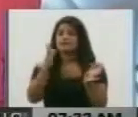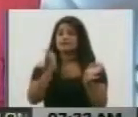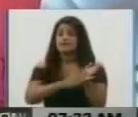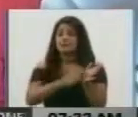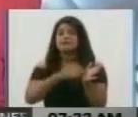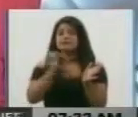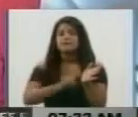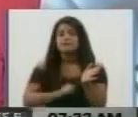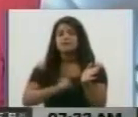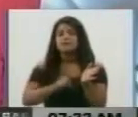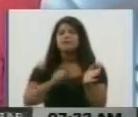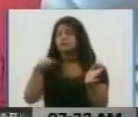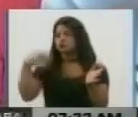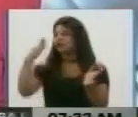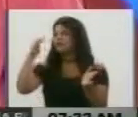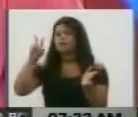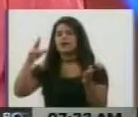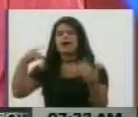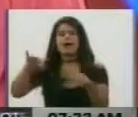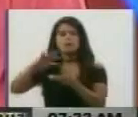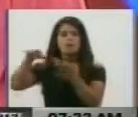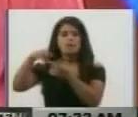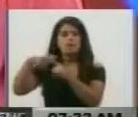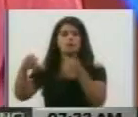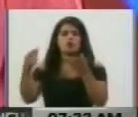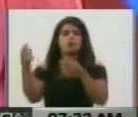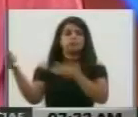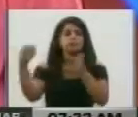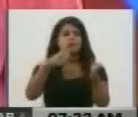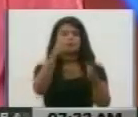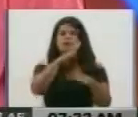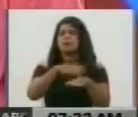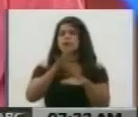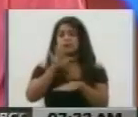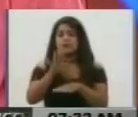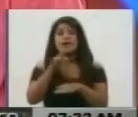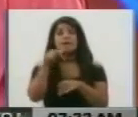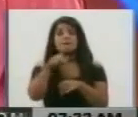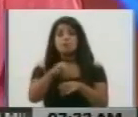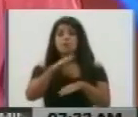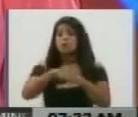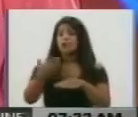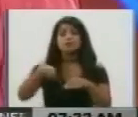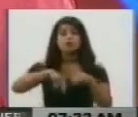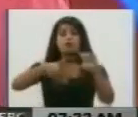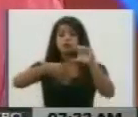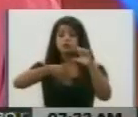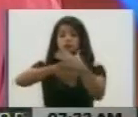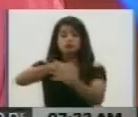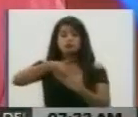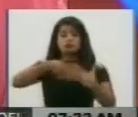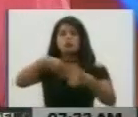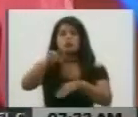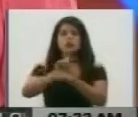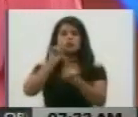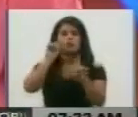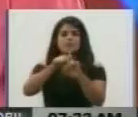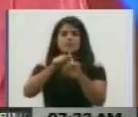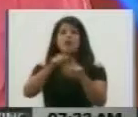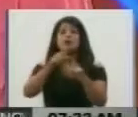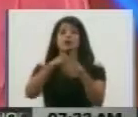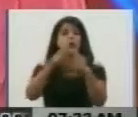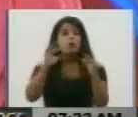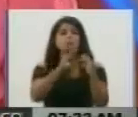somos parte de la misma dinámica, no solamente territorial, geográfica, es que nuestro destino es común.